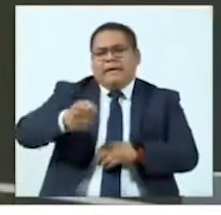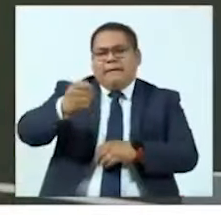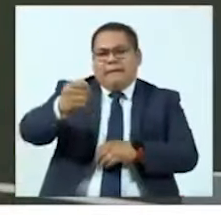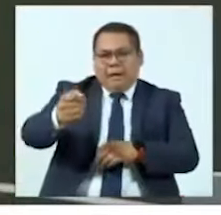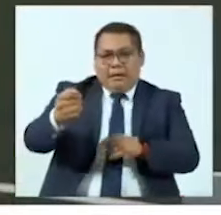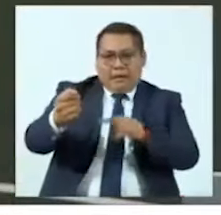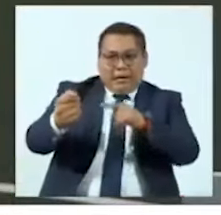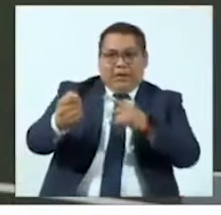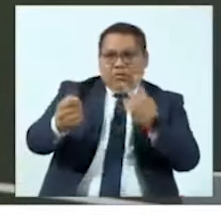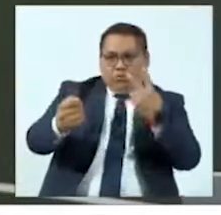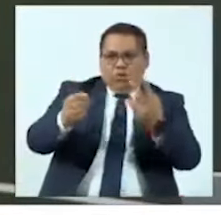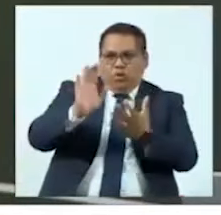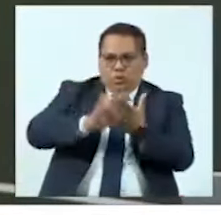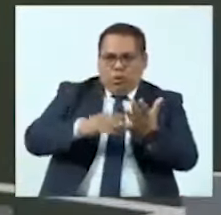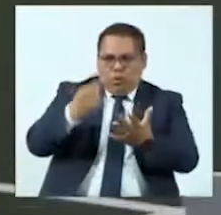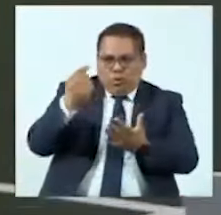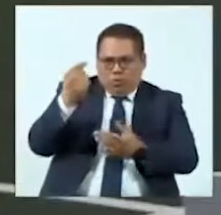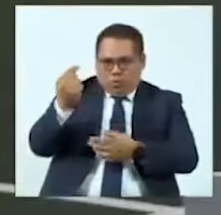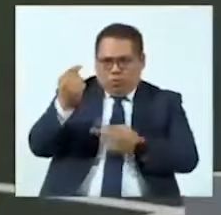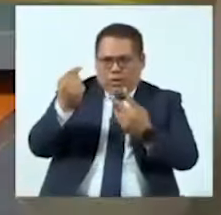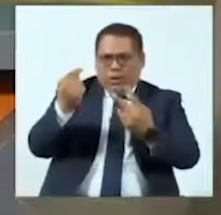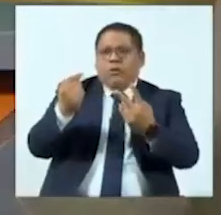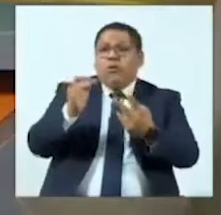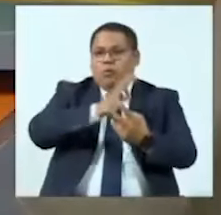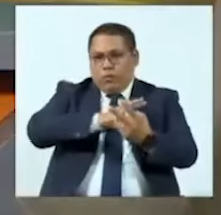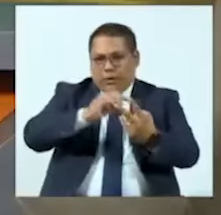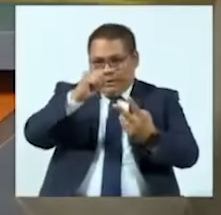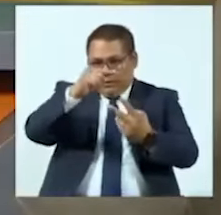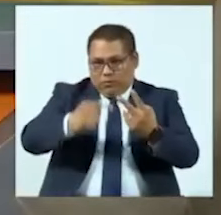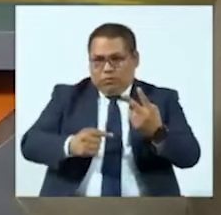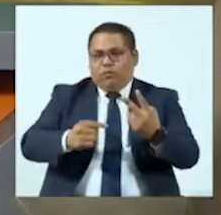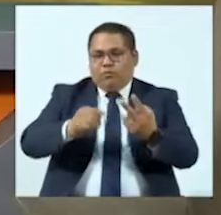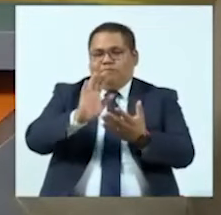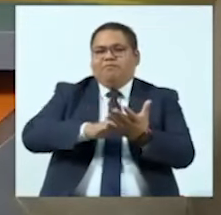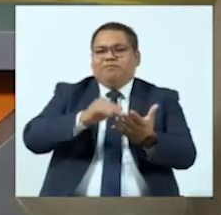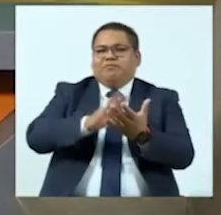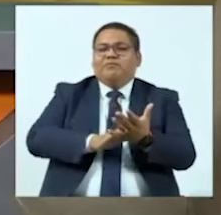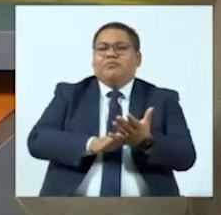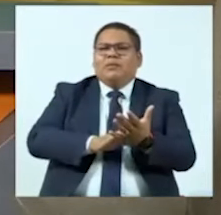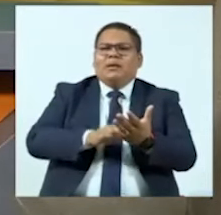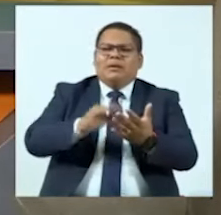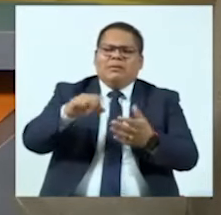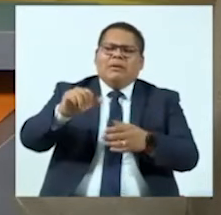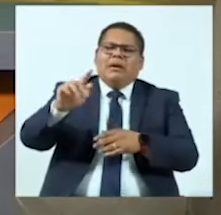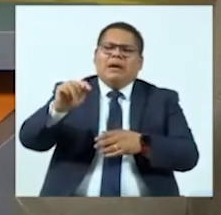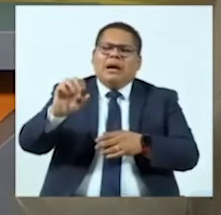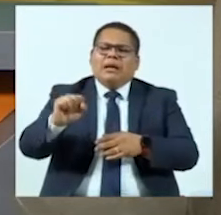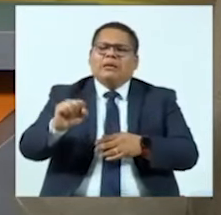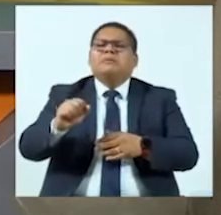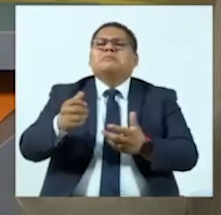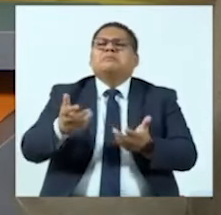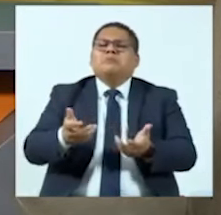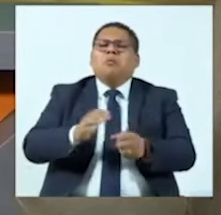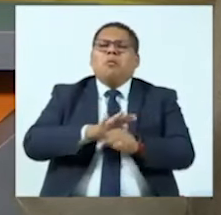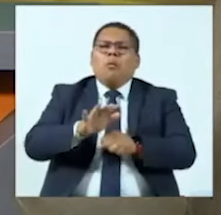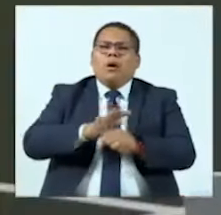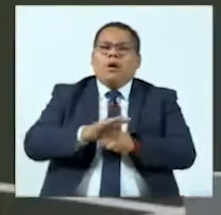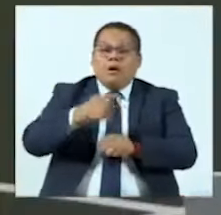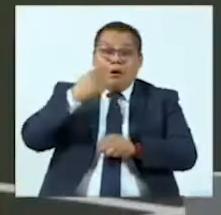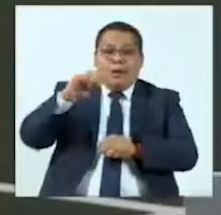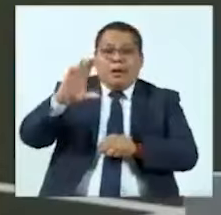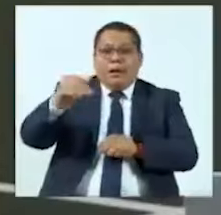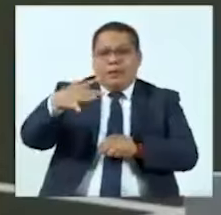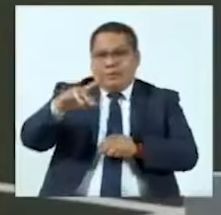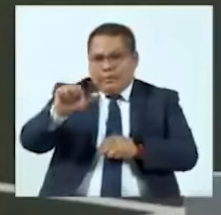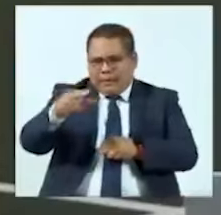Ah Es una dos actas por cada cudan Así es Qué tipo de actas puede uno obtener bien esta campaña está abierta a todo